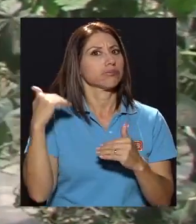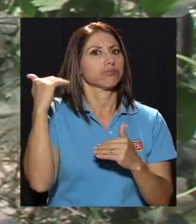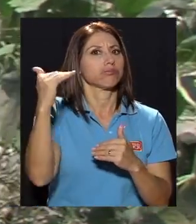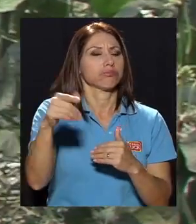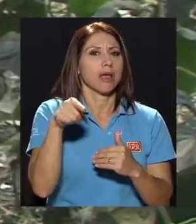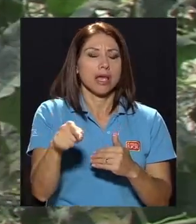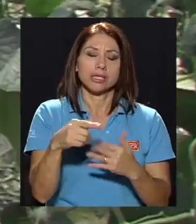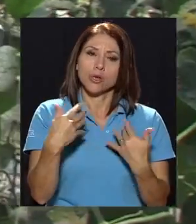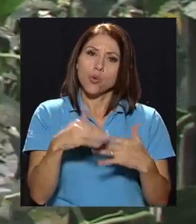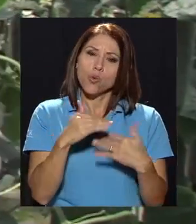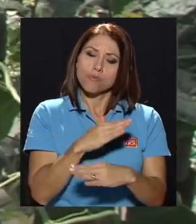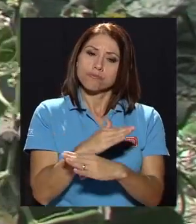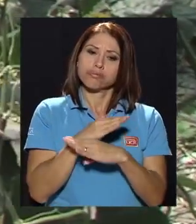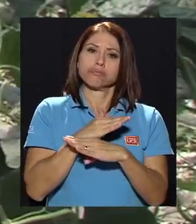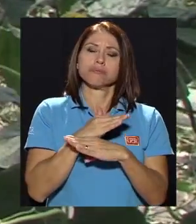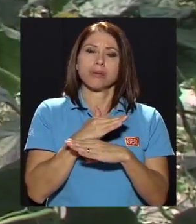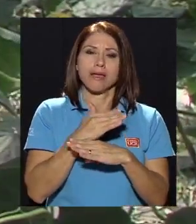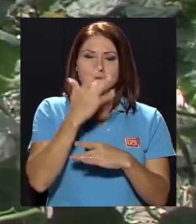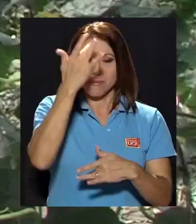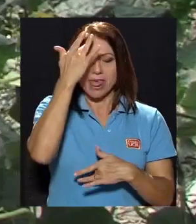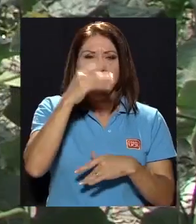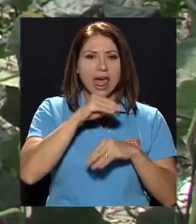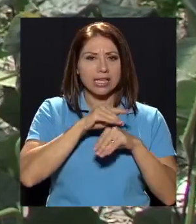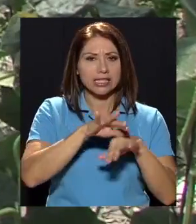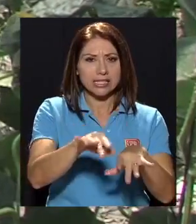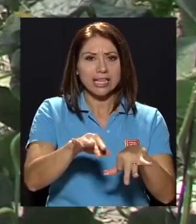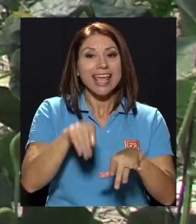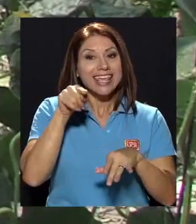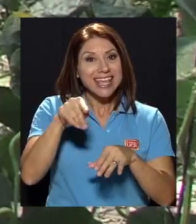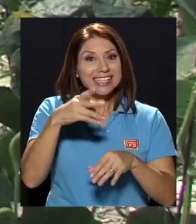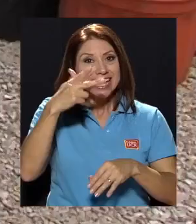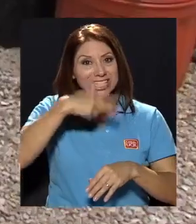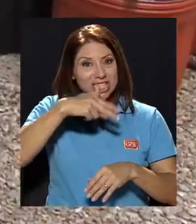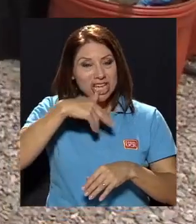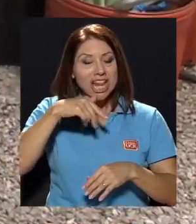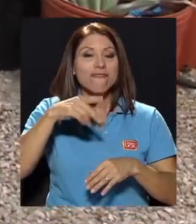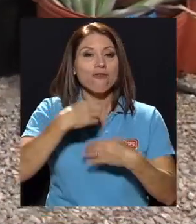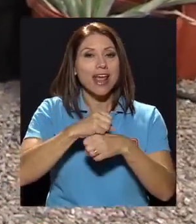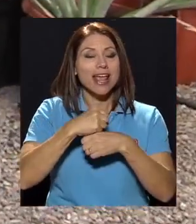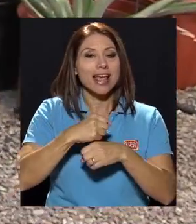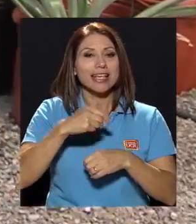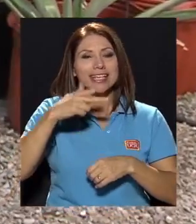tiene resistencia a plagas y enfermedades y porque fue desarrollado para nuestras condiciones.